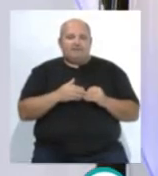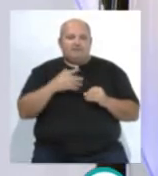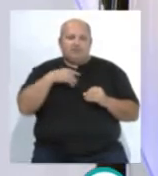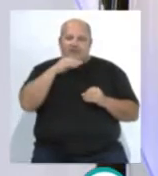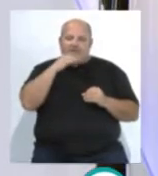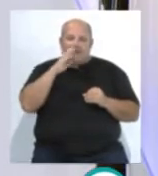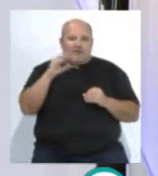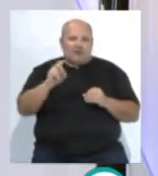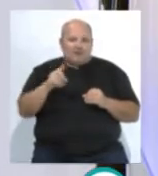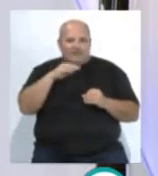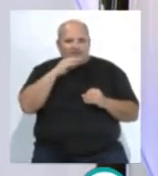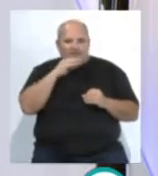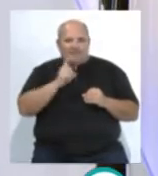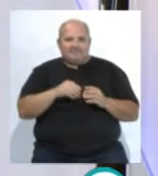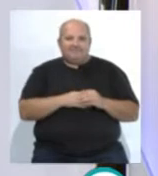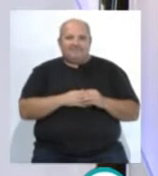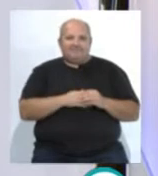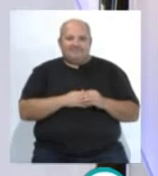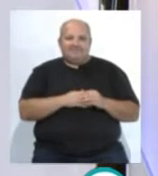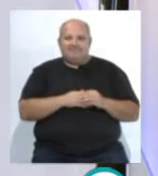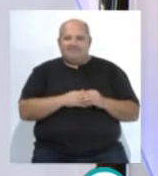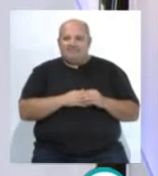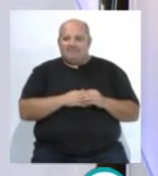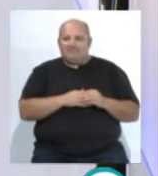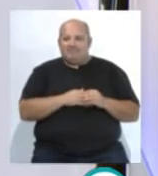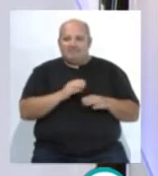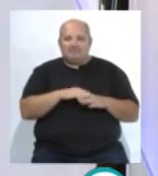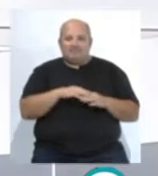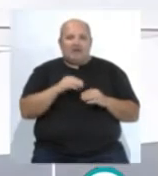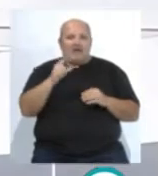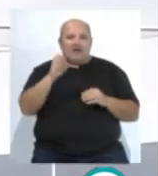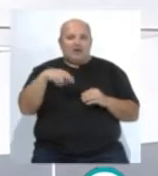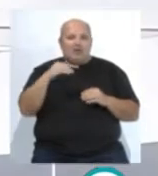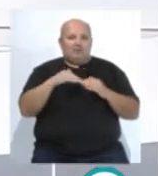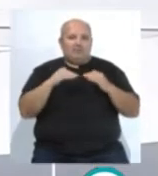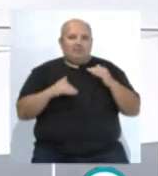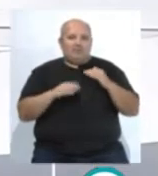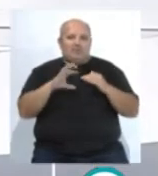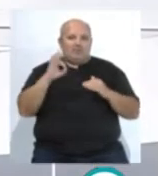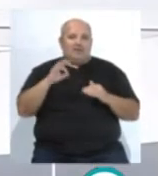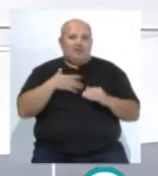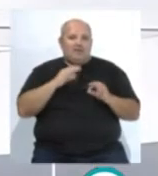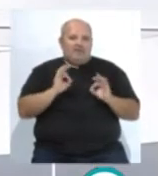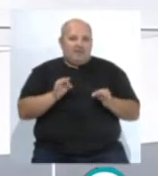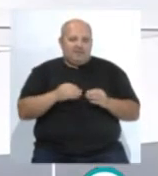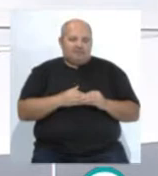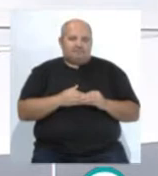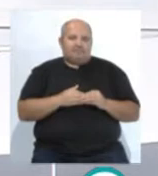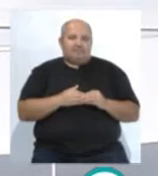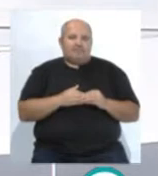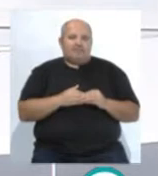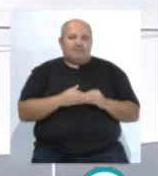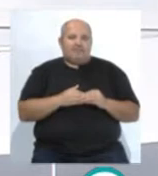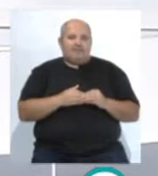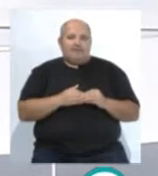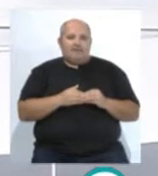enfades, Paco, tranquilo. Yo no me enfado. No, pero que, pero que, ¿por qué no dice el Alcorcón está abajo? 50% sí, eso sí es verdad. Ahora, todos dijimos